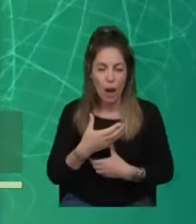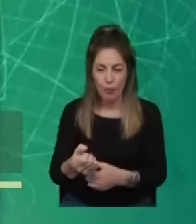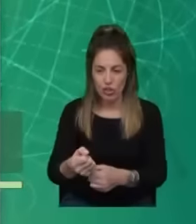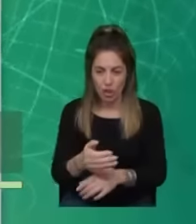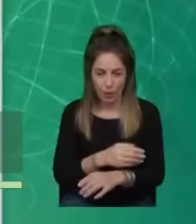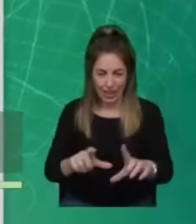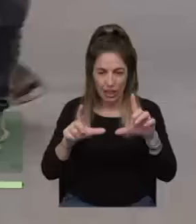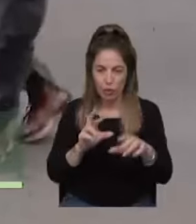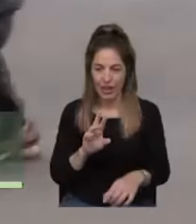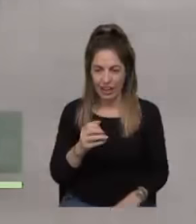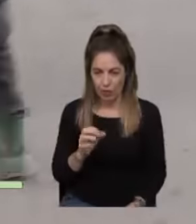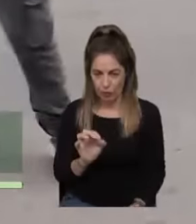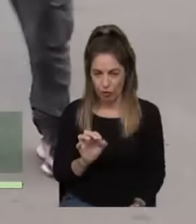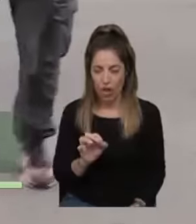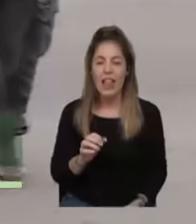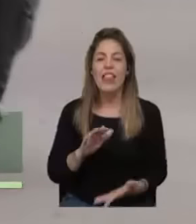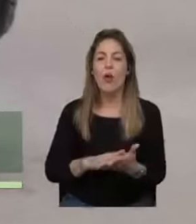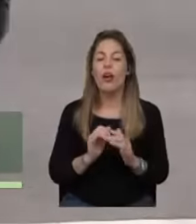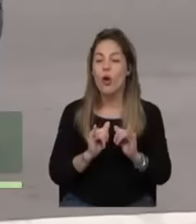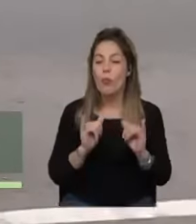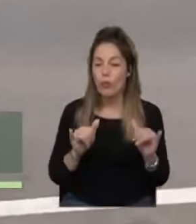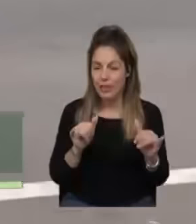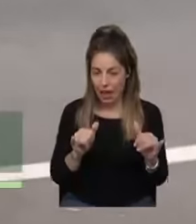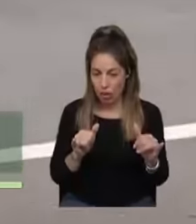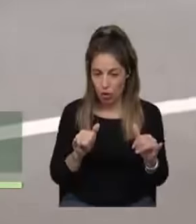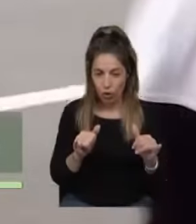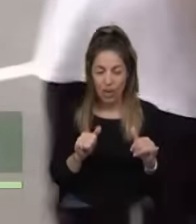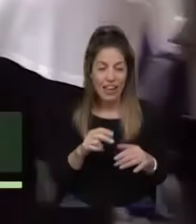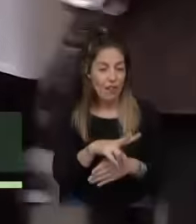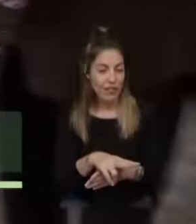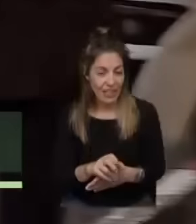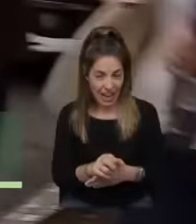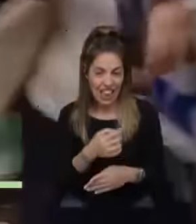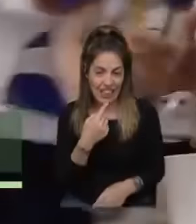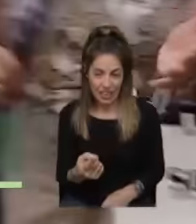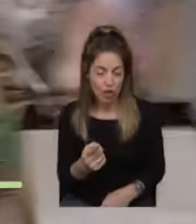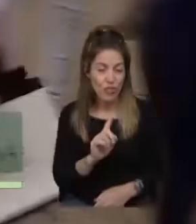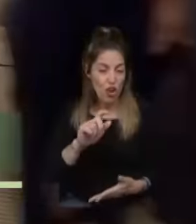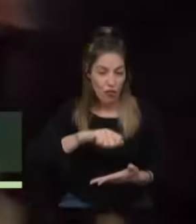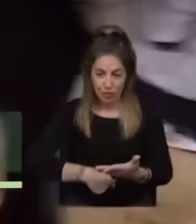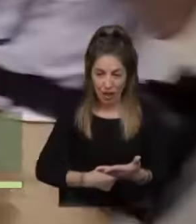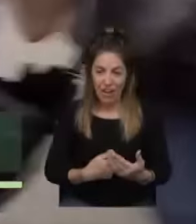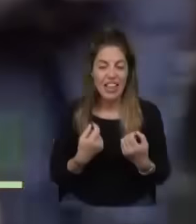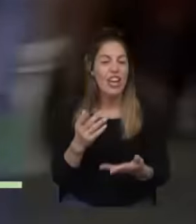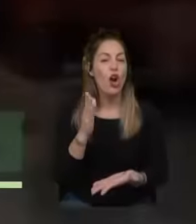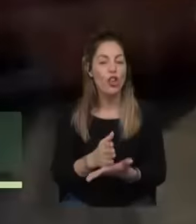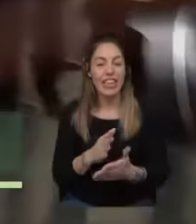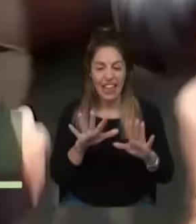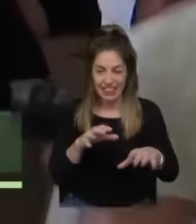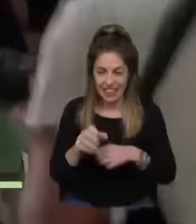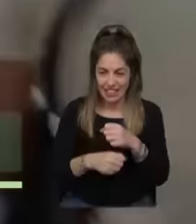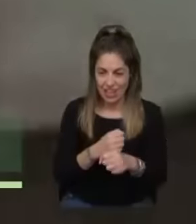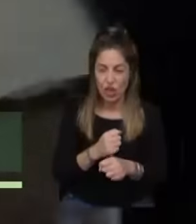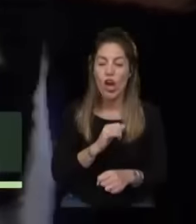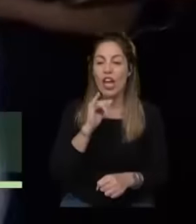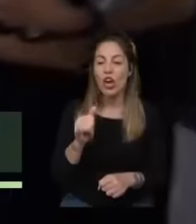precandidatura de Laura Raffo. De acuerdo con lo publicado por Crónicas del Este, la fiscal Fossati le dijo que si no firmaba, le daría una condena de 10 años y